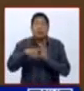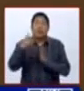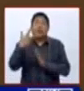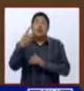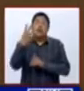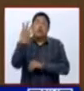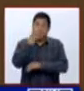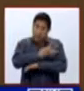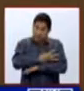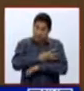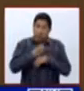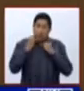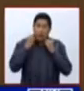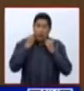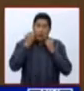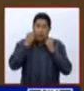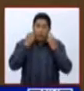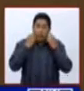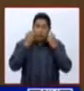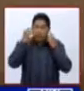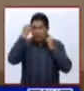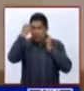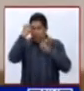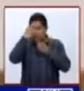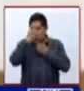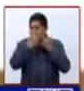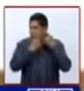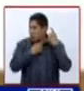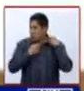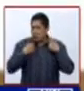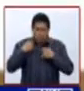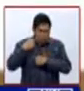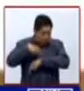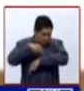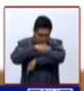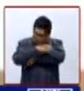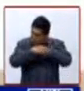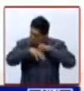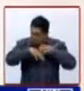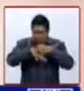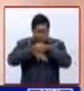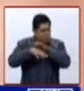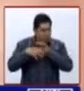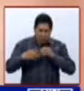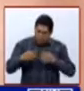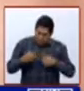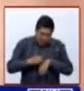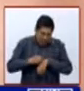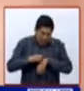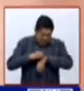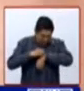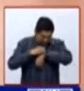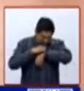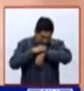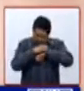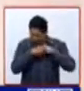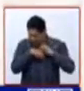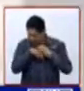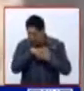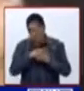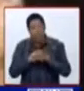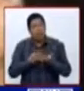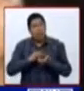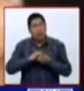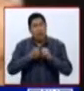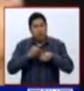erupción cutánea, que puede ser aparición con una manchita. Primero, después se va inflamando como una picadura de mosquito más o menos. Se